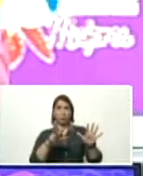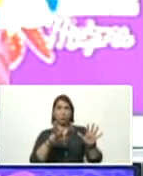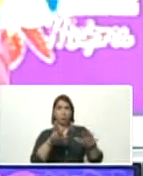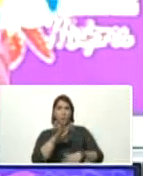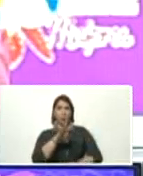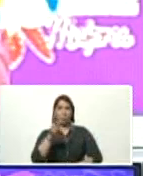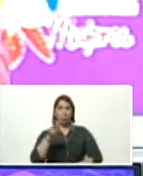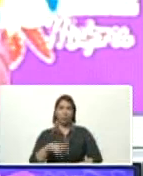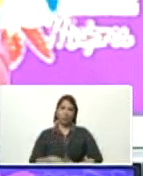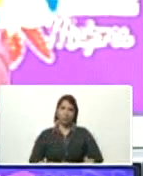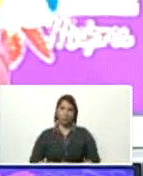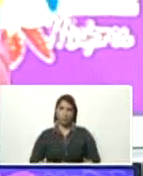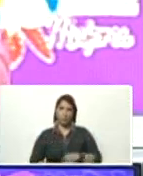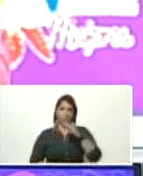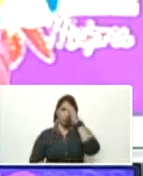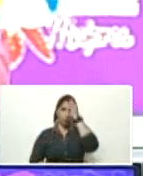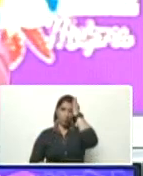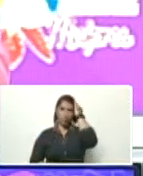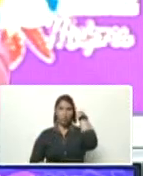1842,